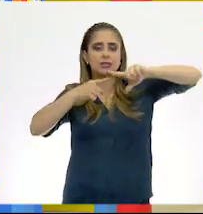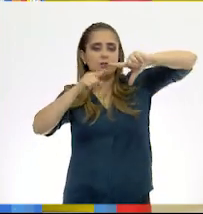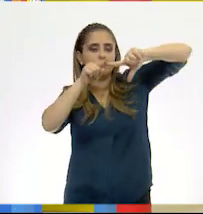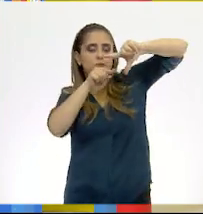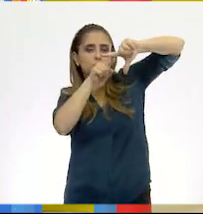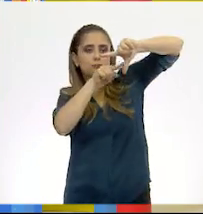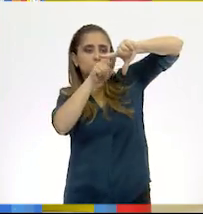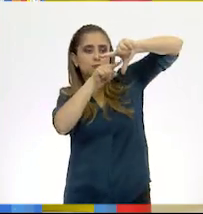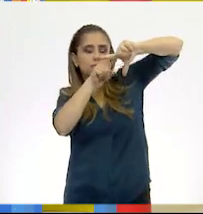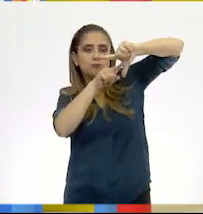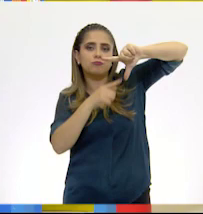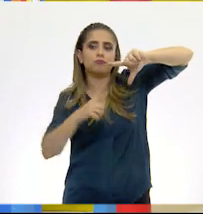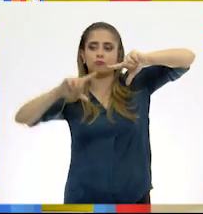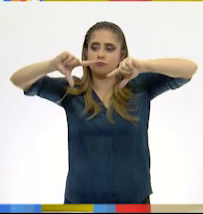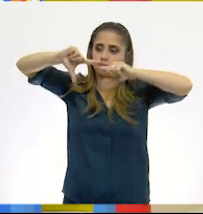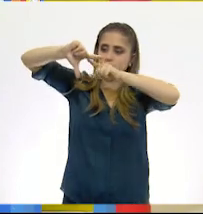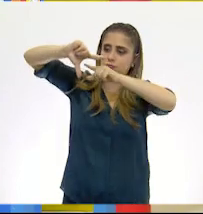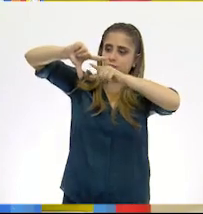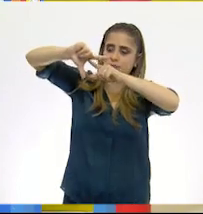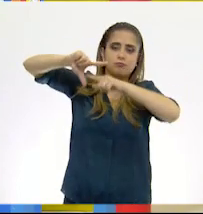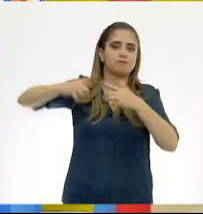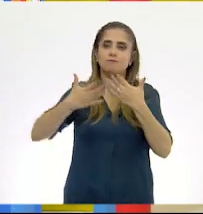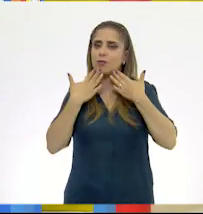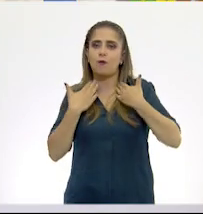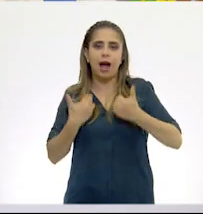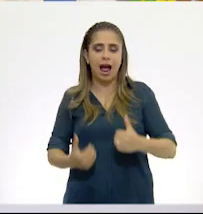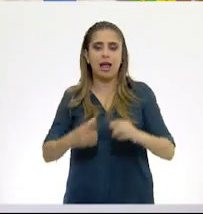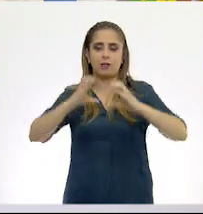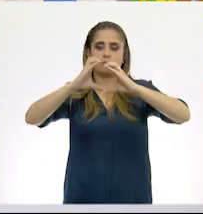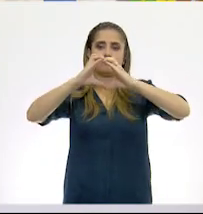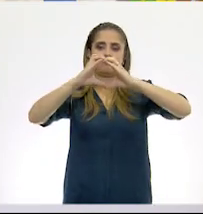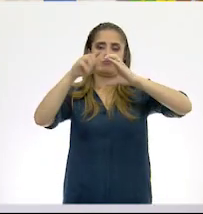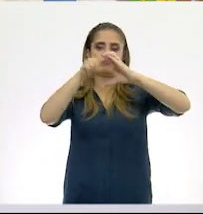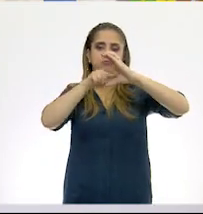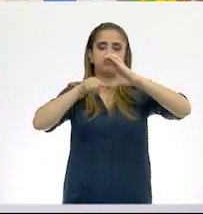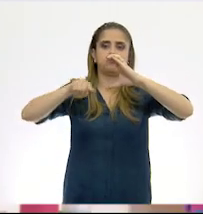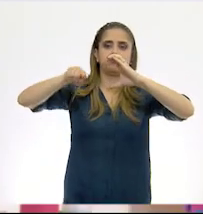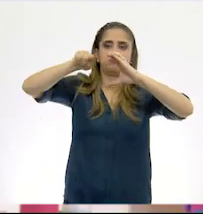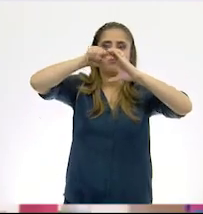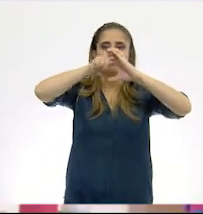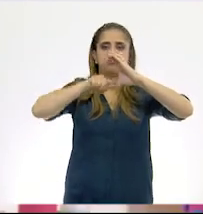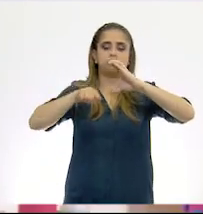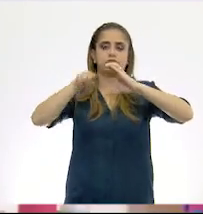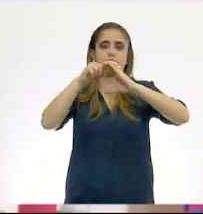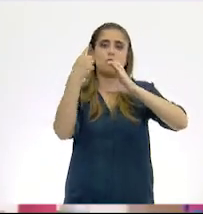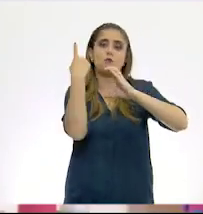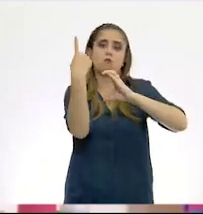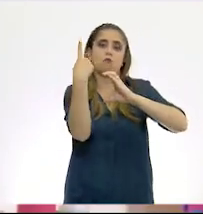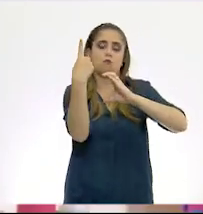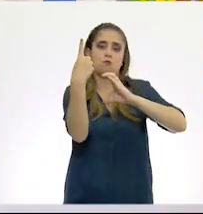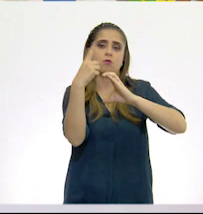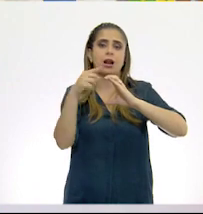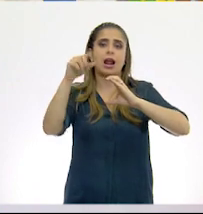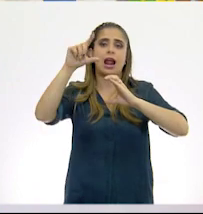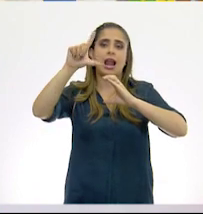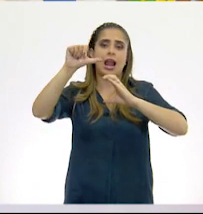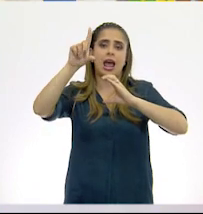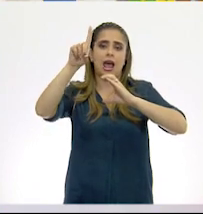crean estos ángulos o vértices, ¿verdad? Uh-huh. Así es, nada más tiene entonces una arista. Muy bien,